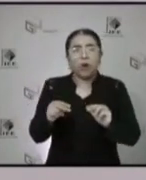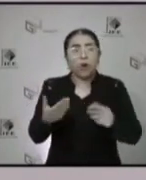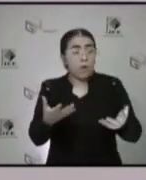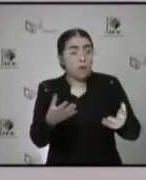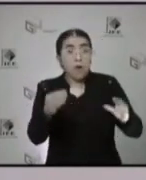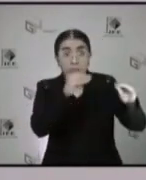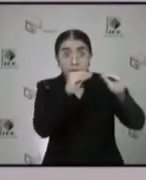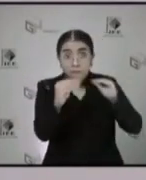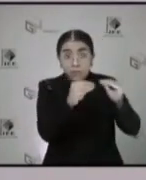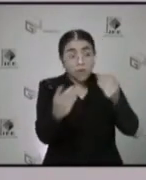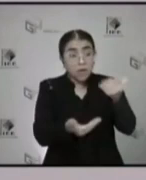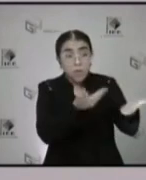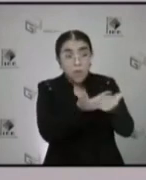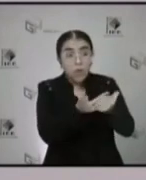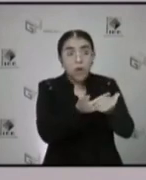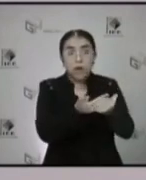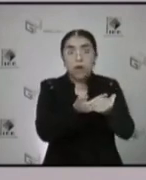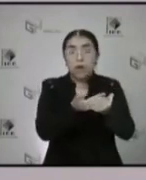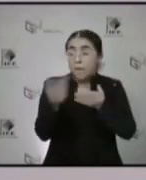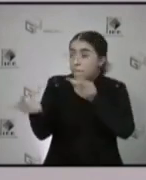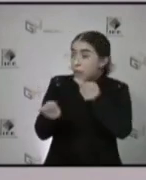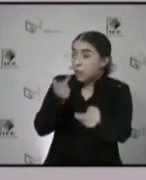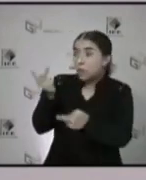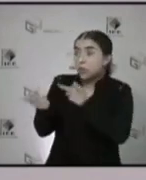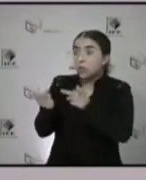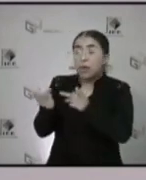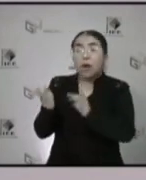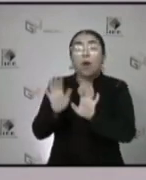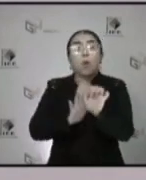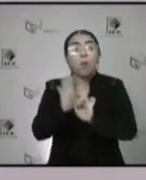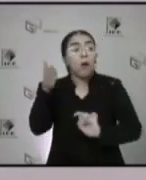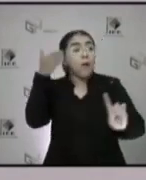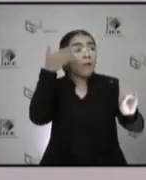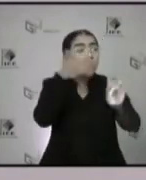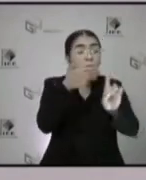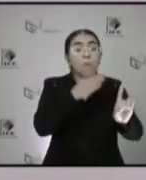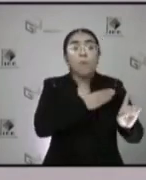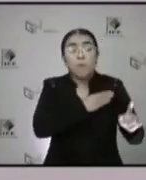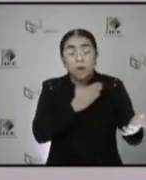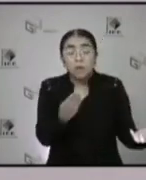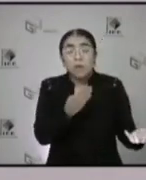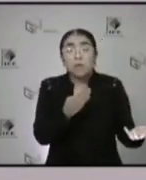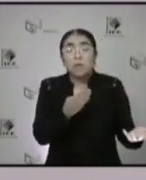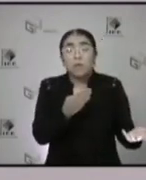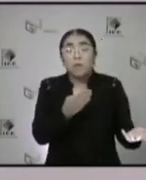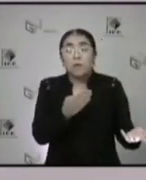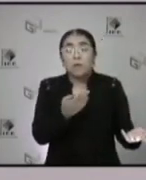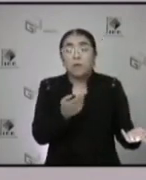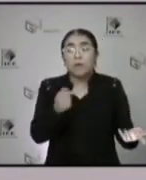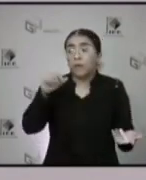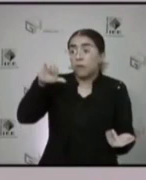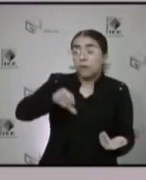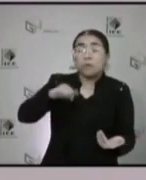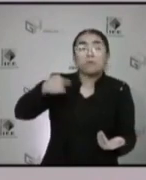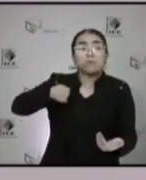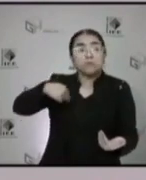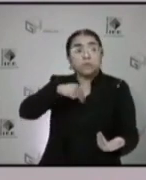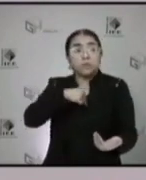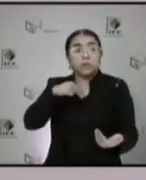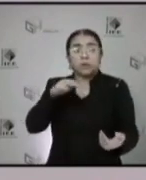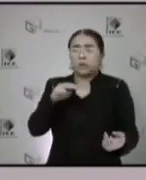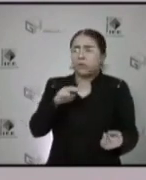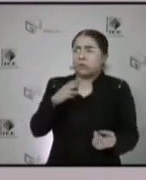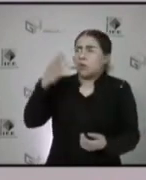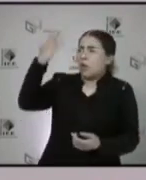a consensar, a ver el bien para todos. ¿Qué razón tiene tener a nuestros simpatizantes